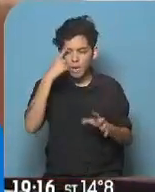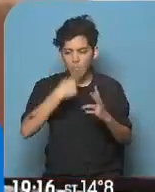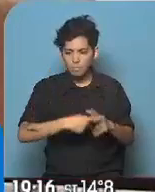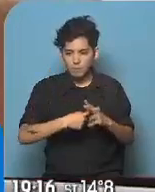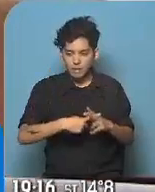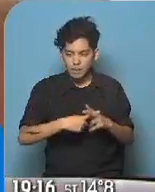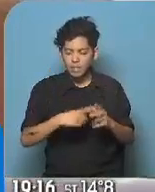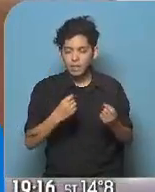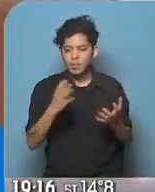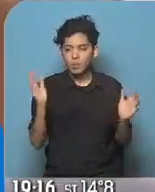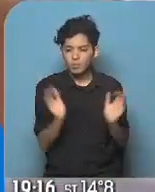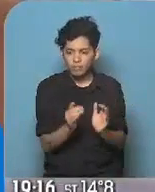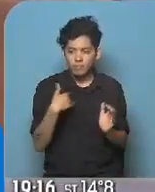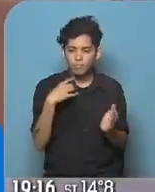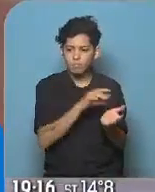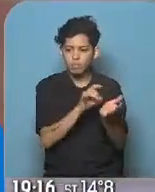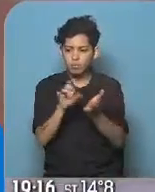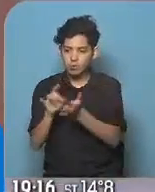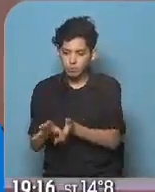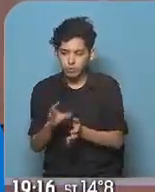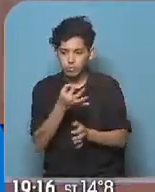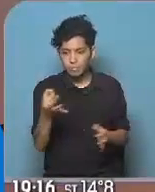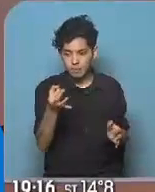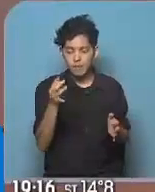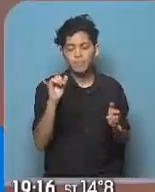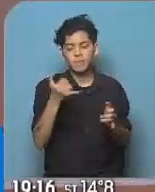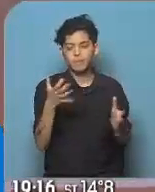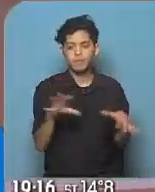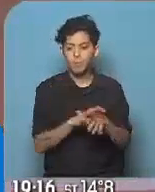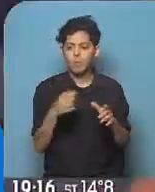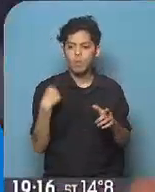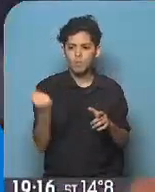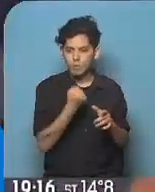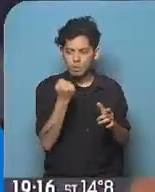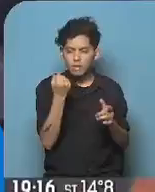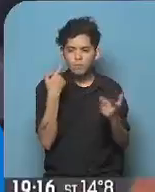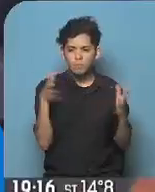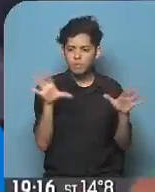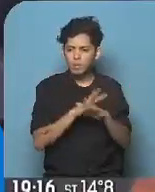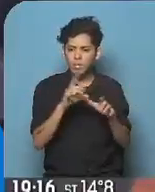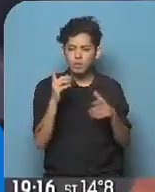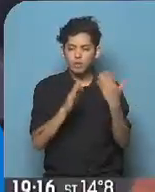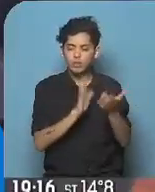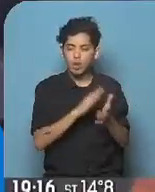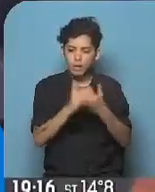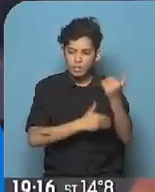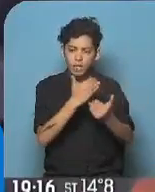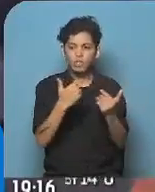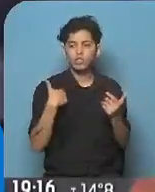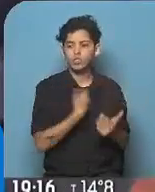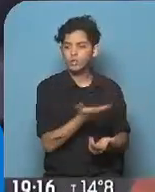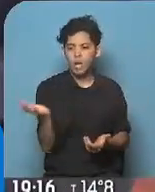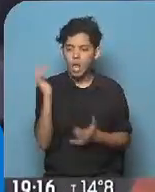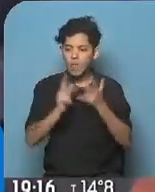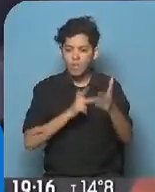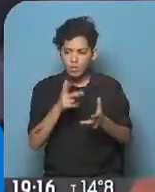de personal también es muy importante destacar lo de desarrollo social o sea el presidente admite que va a haber